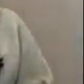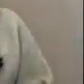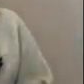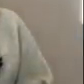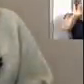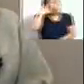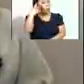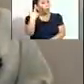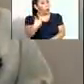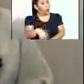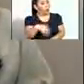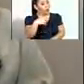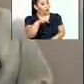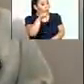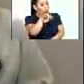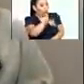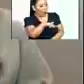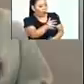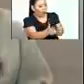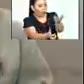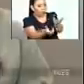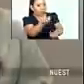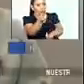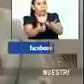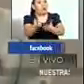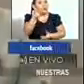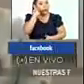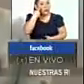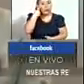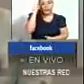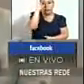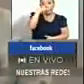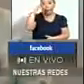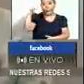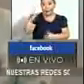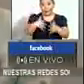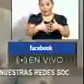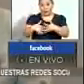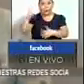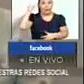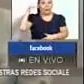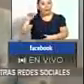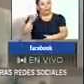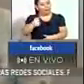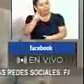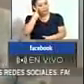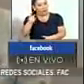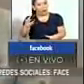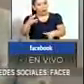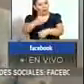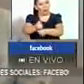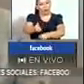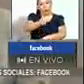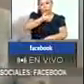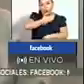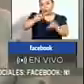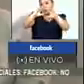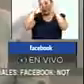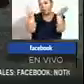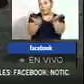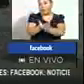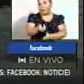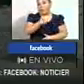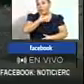Graves incendios afectan a California. Los detalles de esta y otras informaciones en el siguiente resumen internacional.